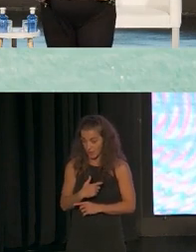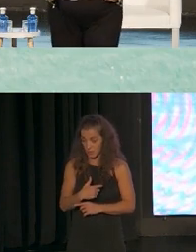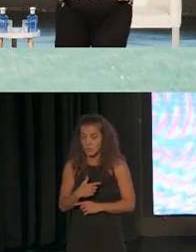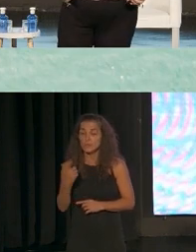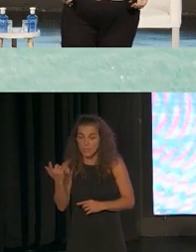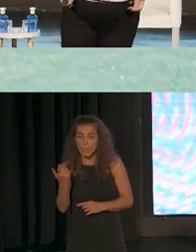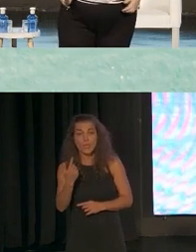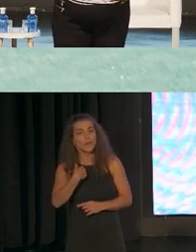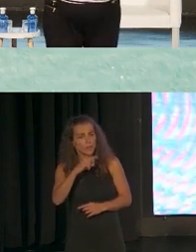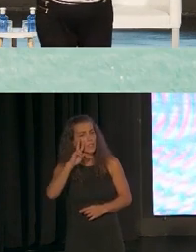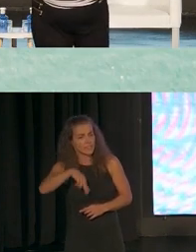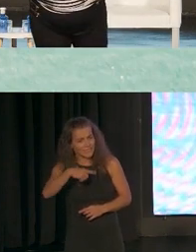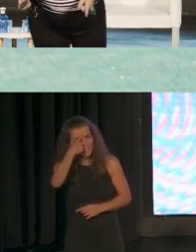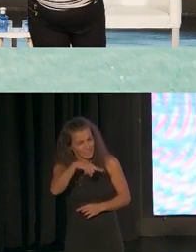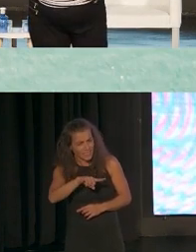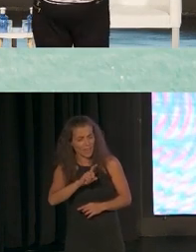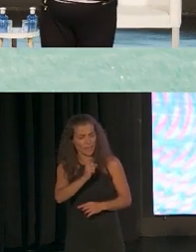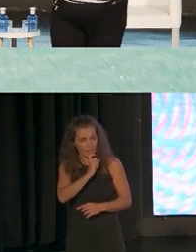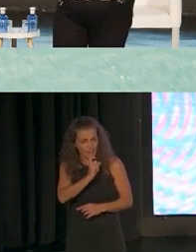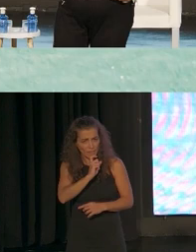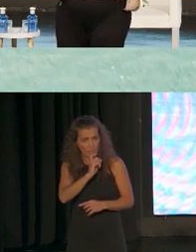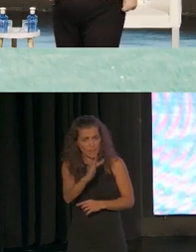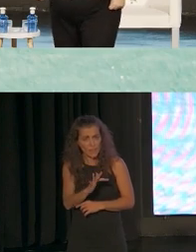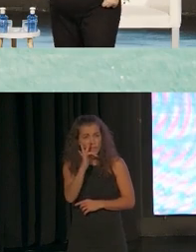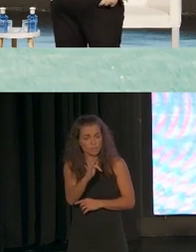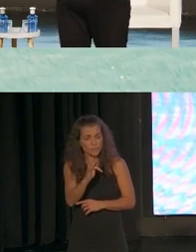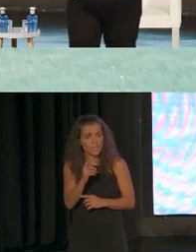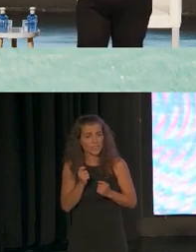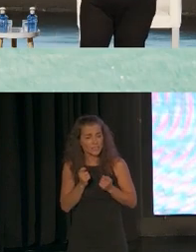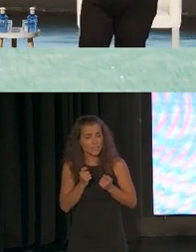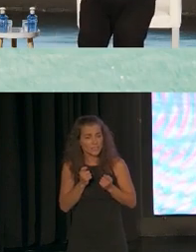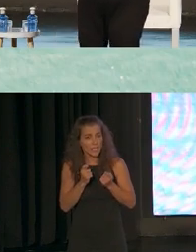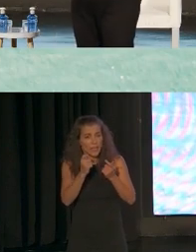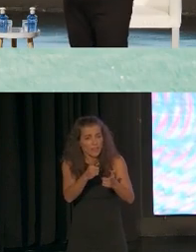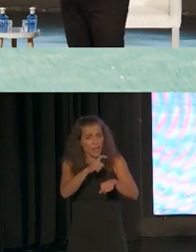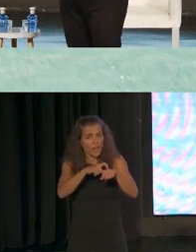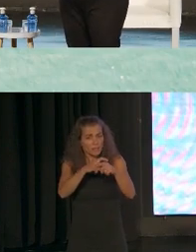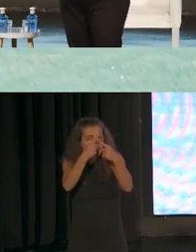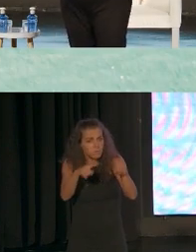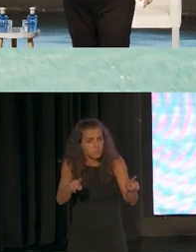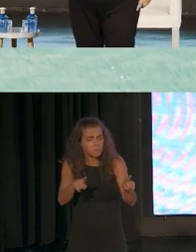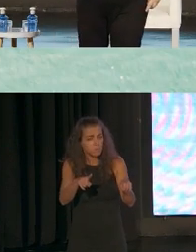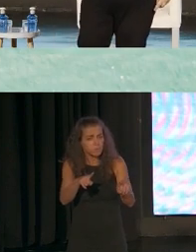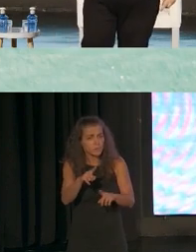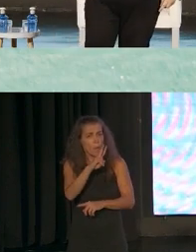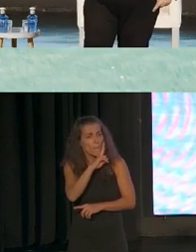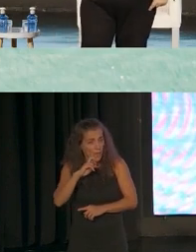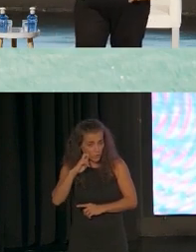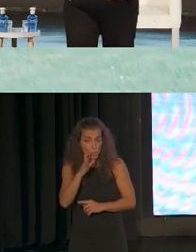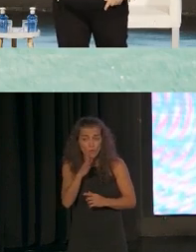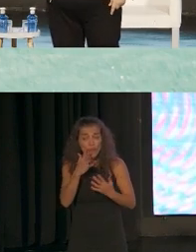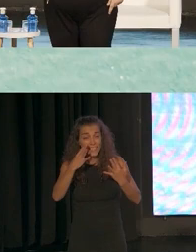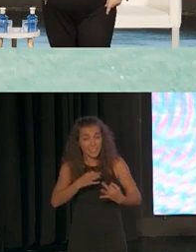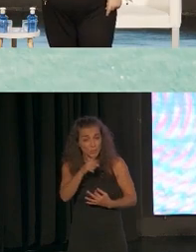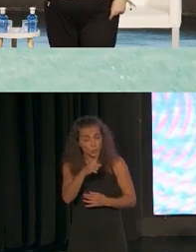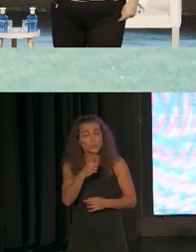tienes esa dificultad y además te legitimo en tu singularidad porque tú Aunque tardes más tiempo en